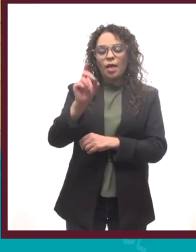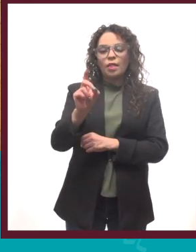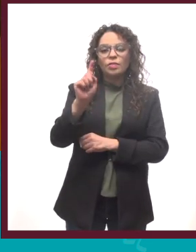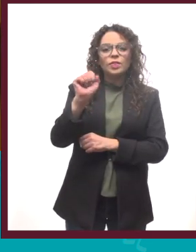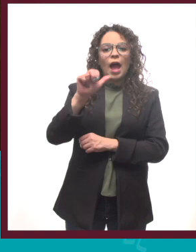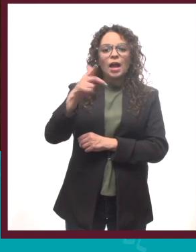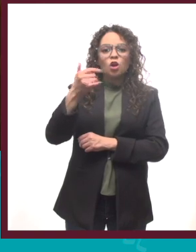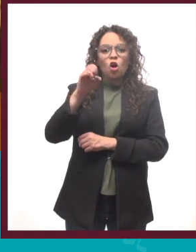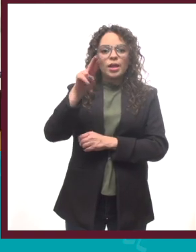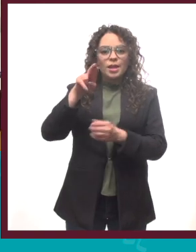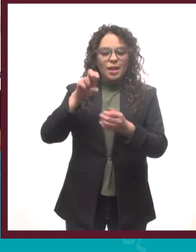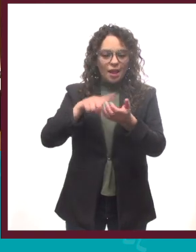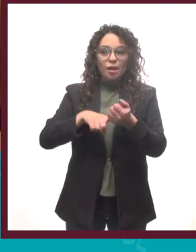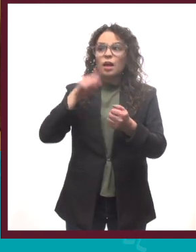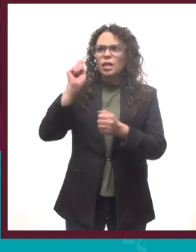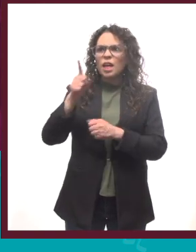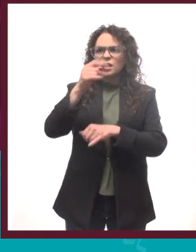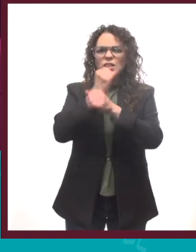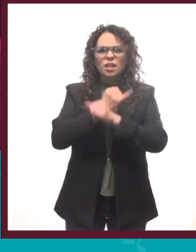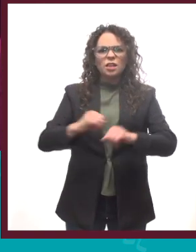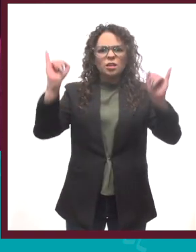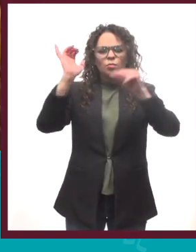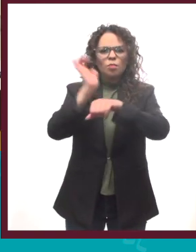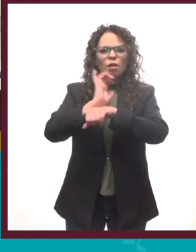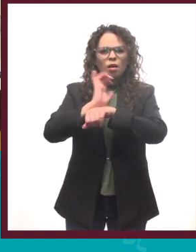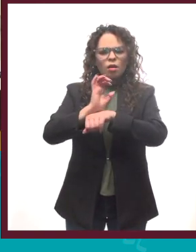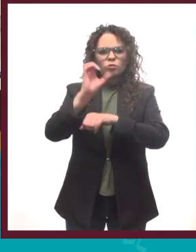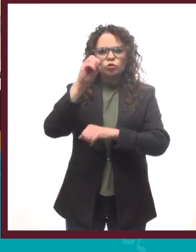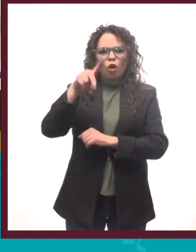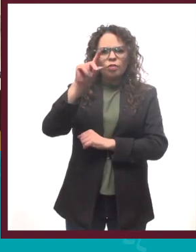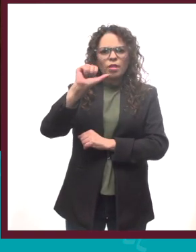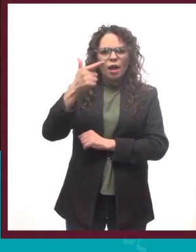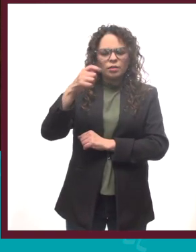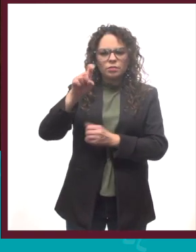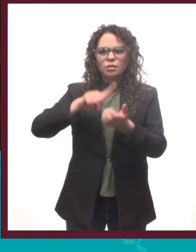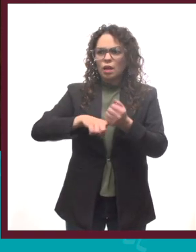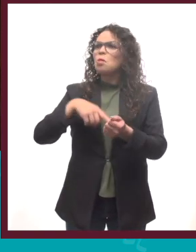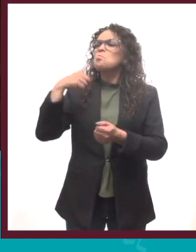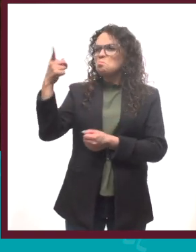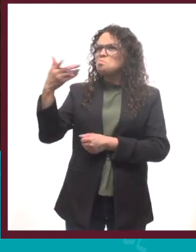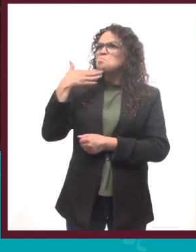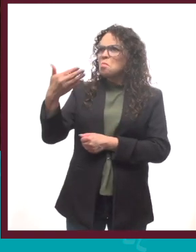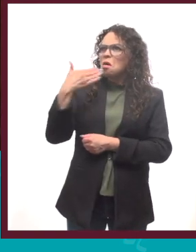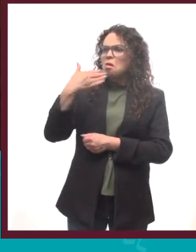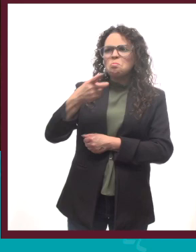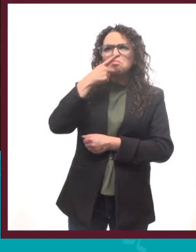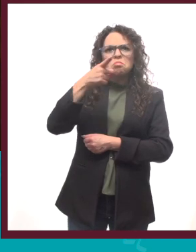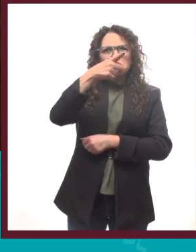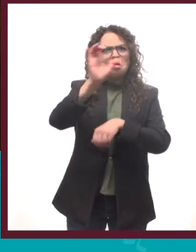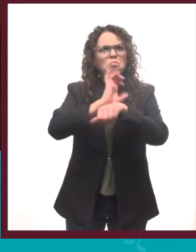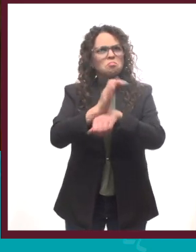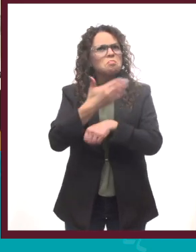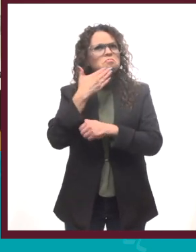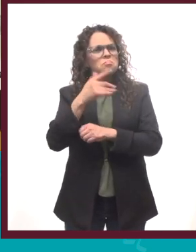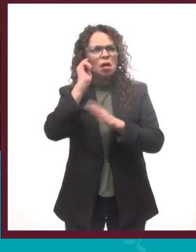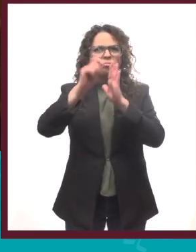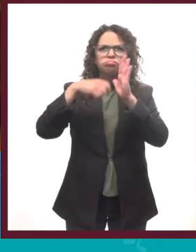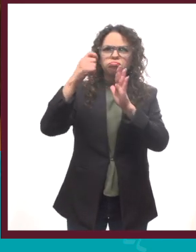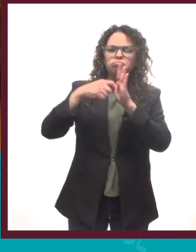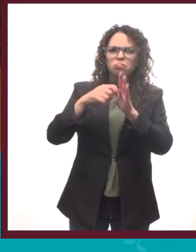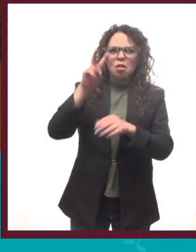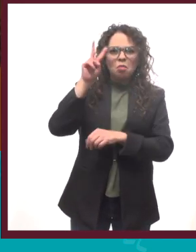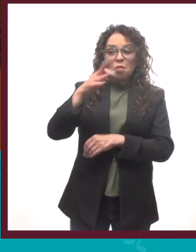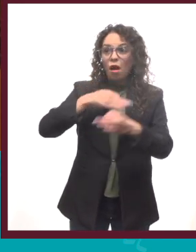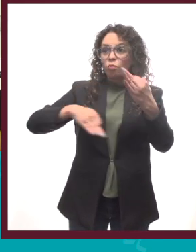del director Shane Baker, fue estrenada en el Festival de Cine Independiente de Sundance, recibiendo críticas muy positivas y tomando al mundo de la